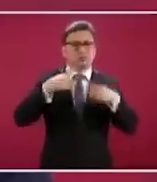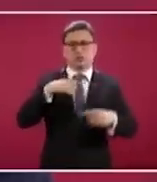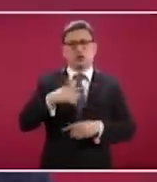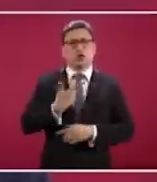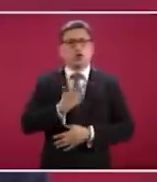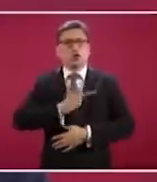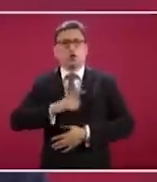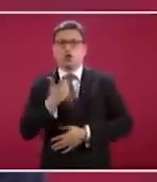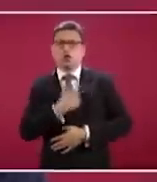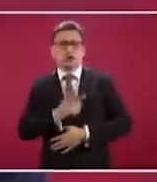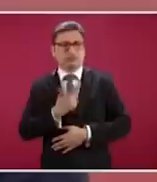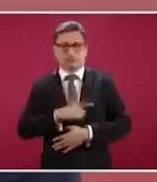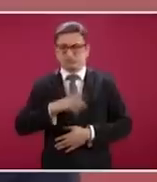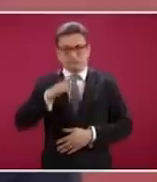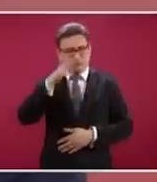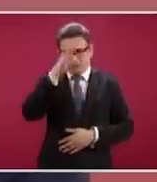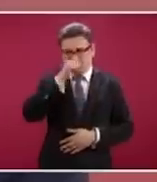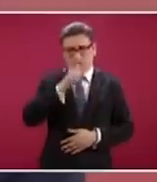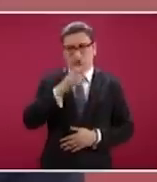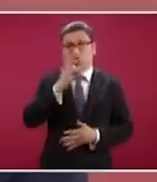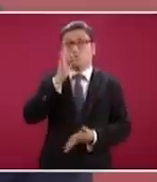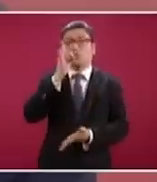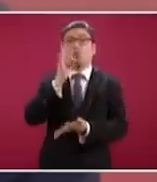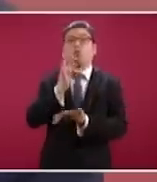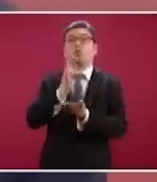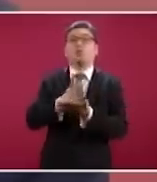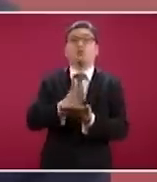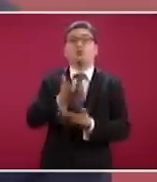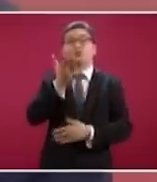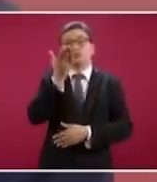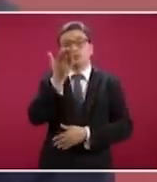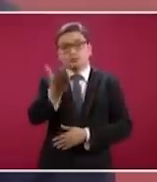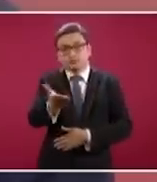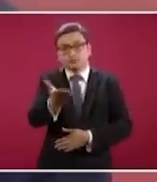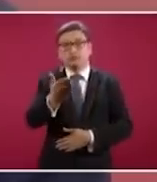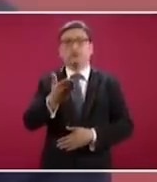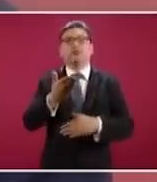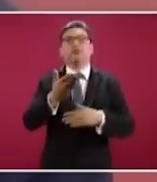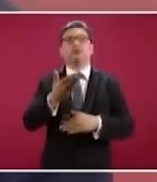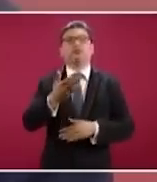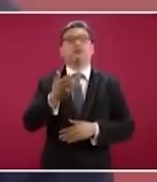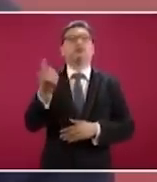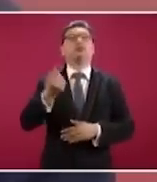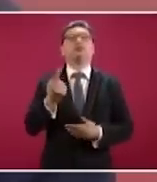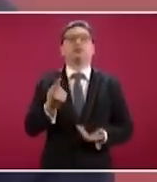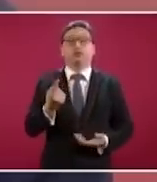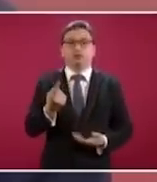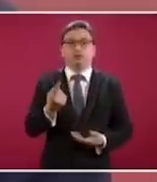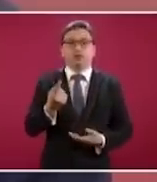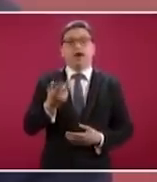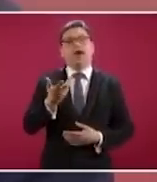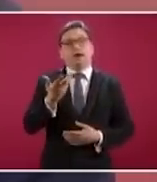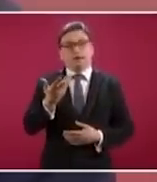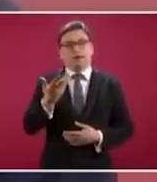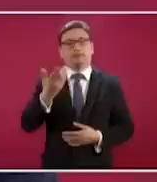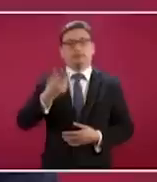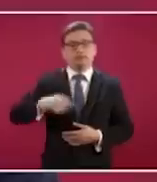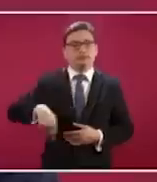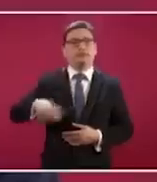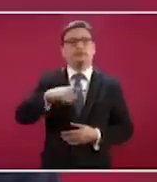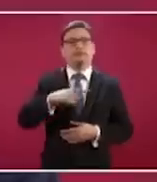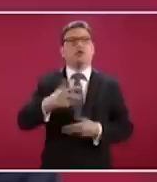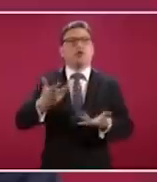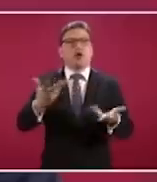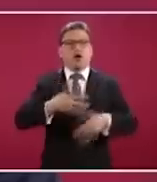disentir. Lo único que pedimos es que se busque